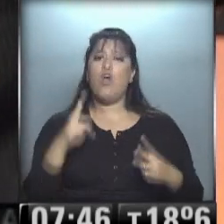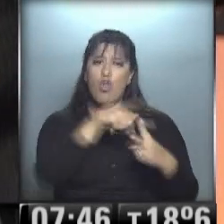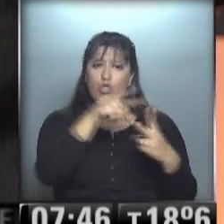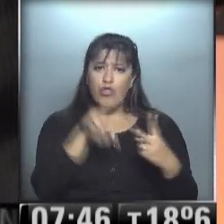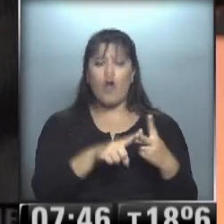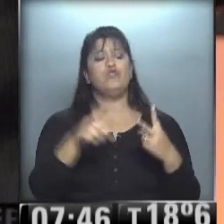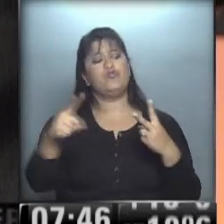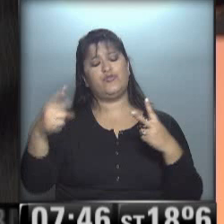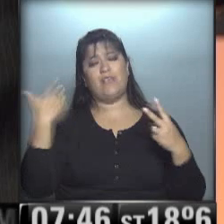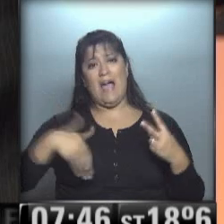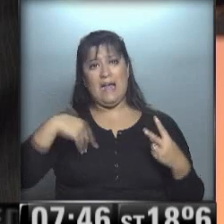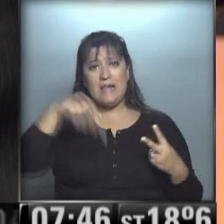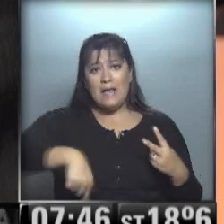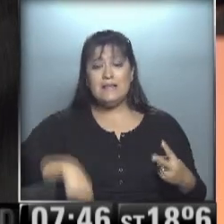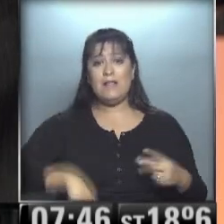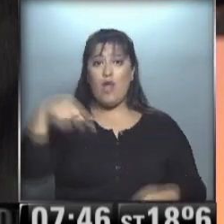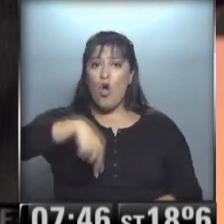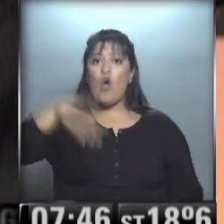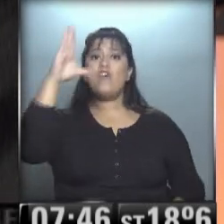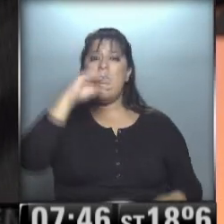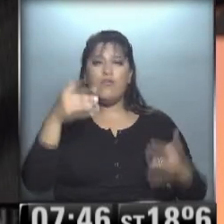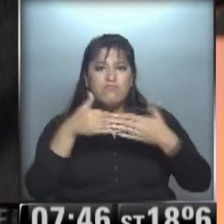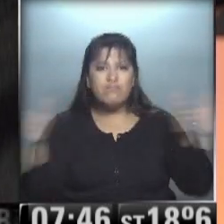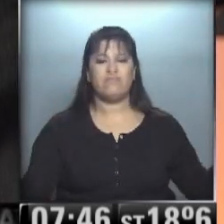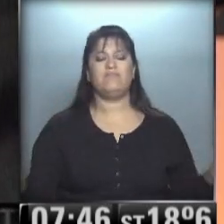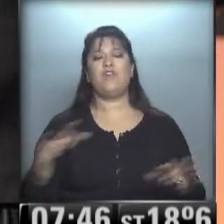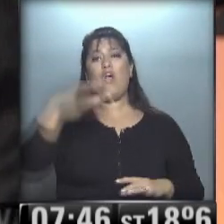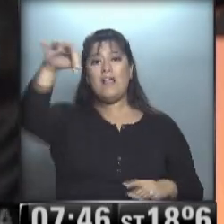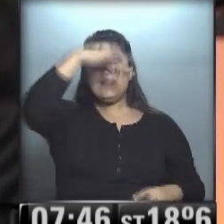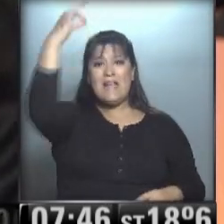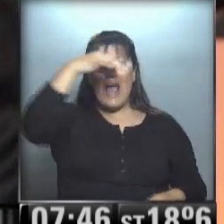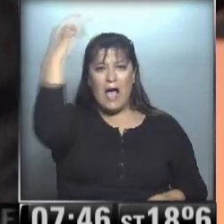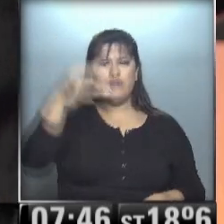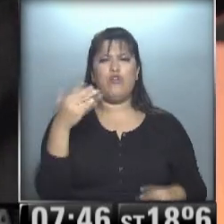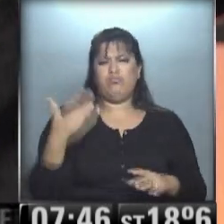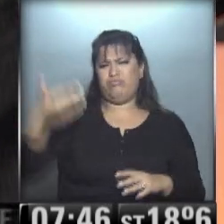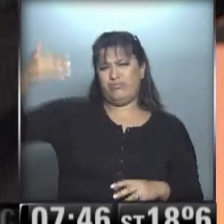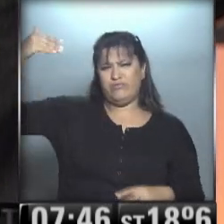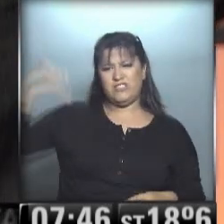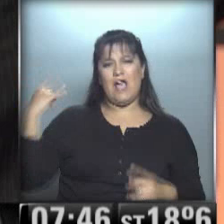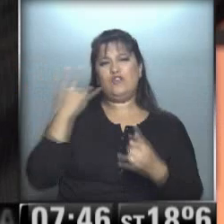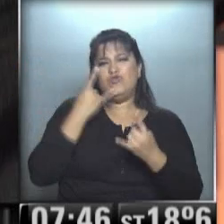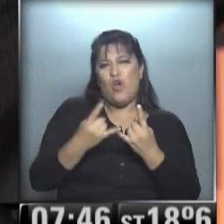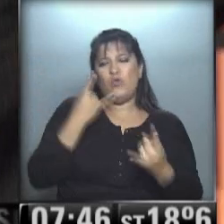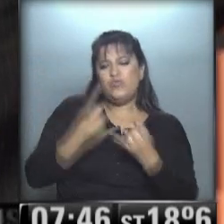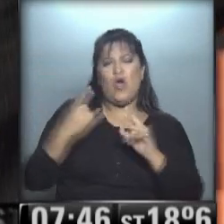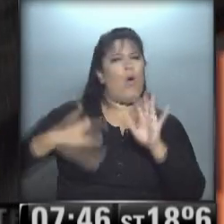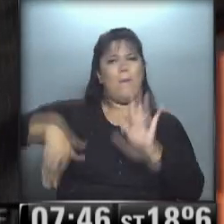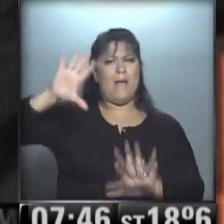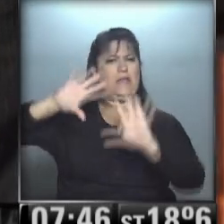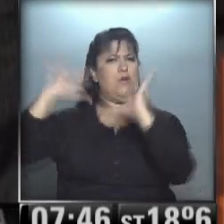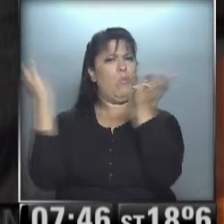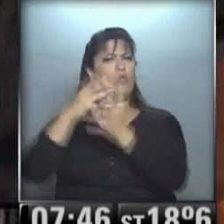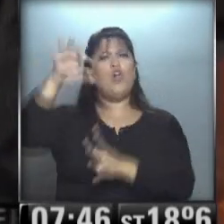Argentina, porque esta noche van a estrenar The Old Woman, una obra que ya vienen presentándola en alguno de los escenarios más importantes del